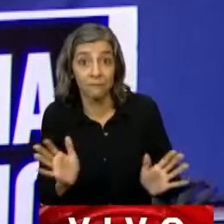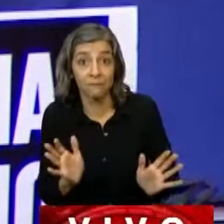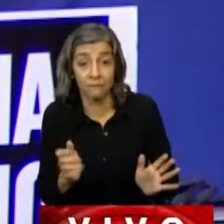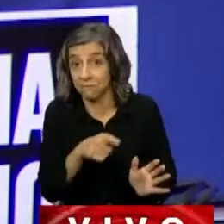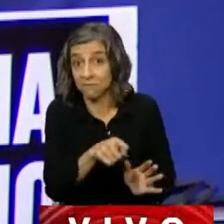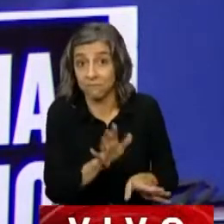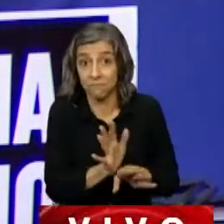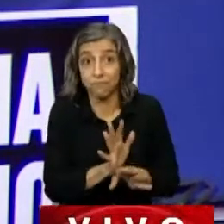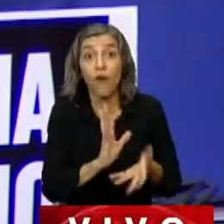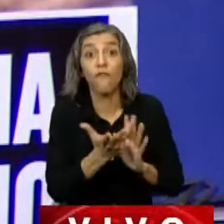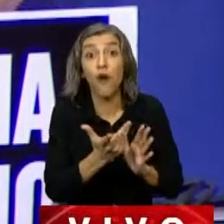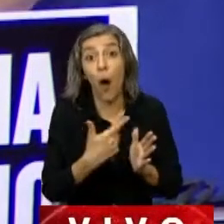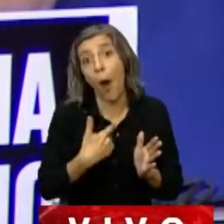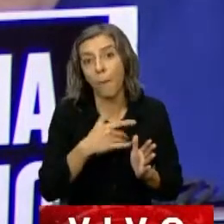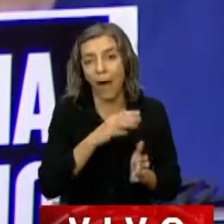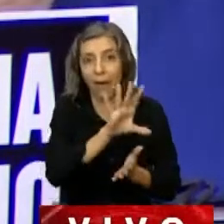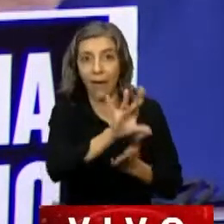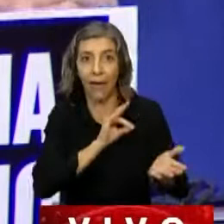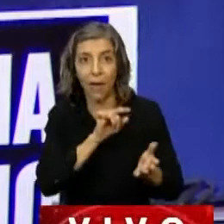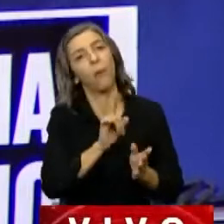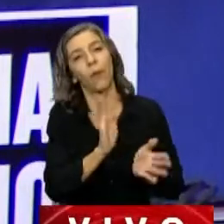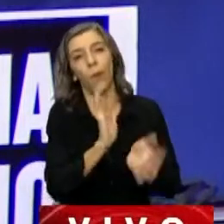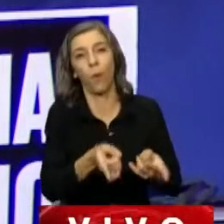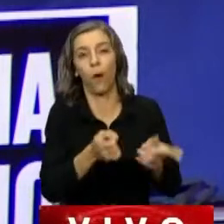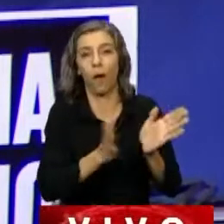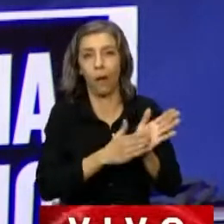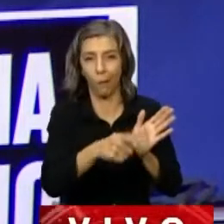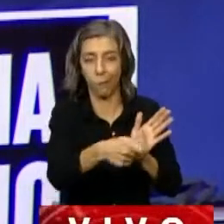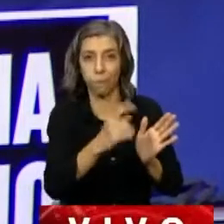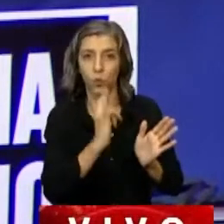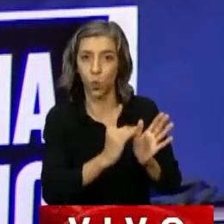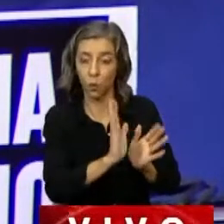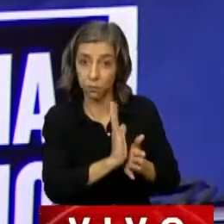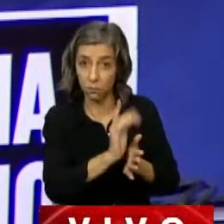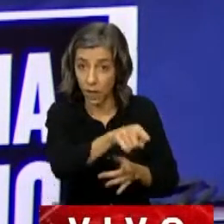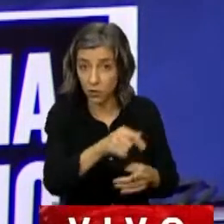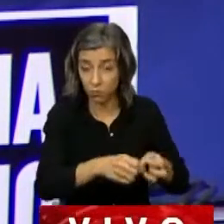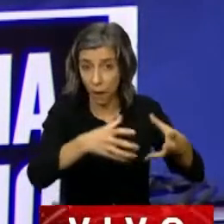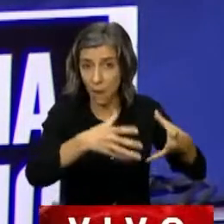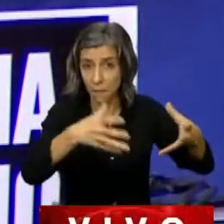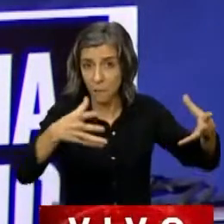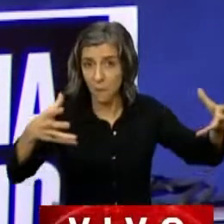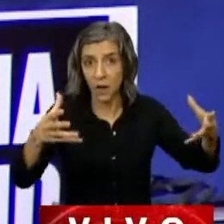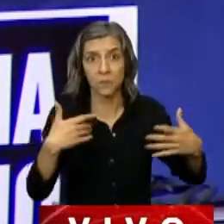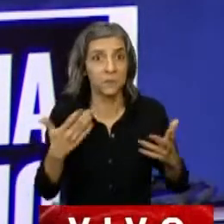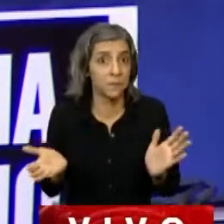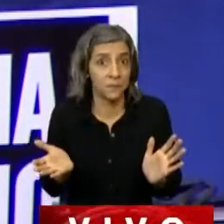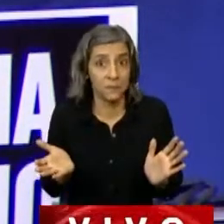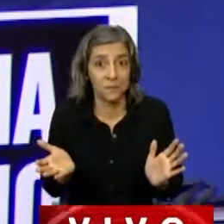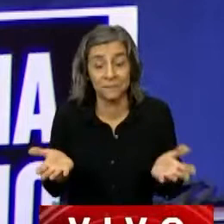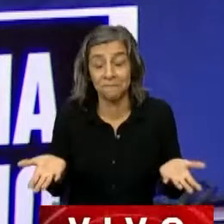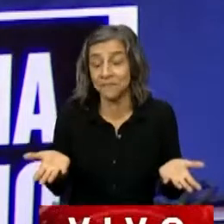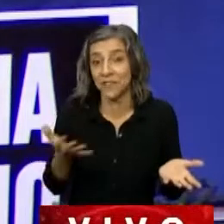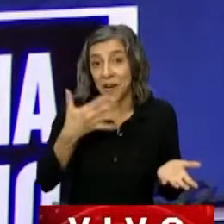la precarización del empleo y la desocupación. No ha parado de crecer la precarización del empleo. Y es notable porque